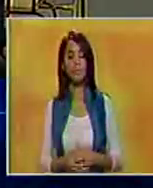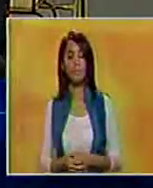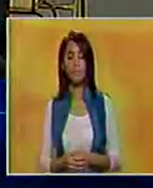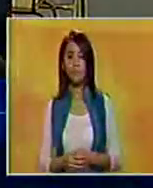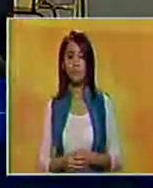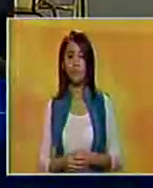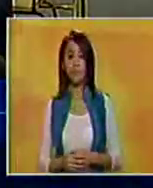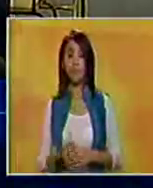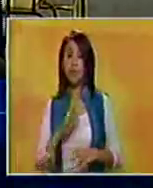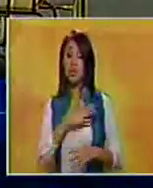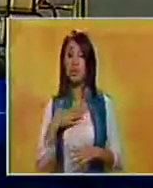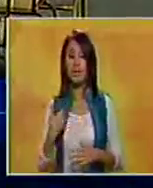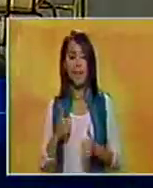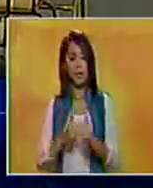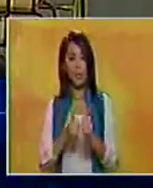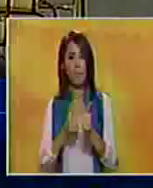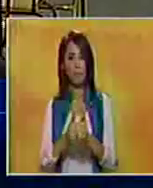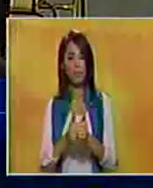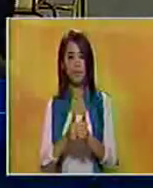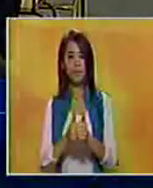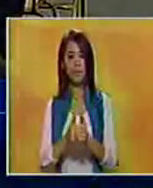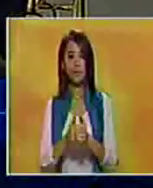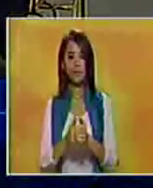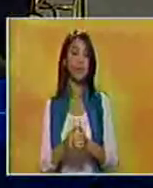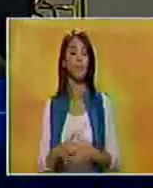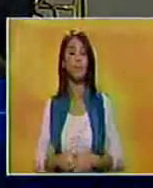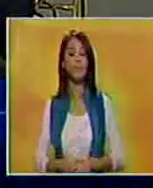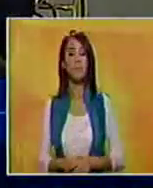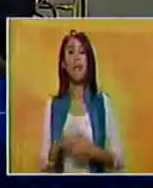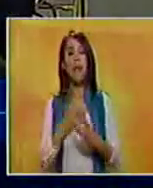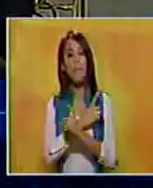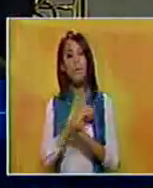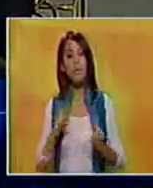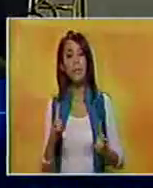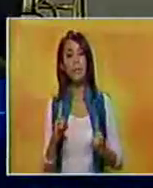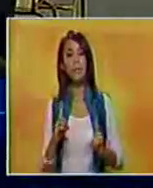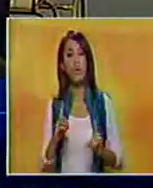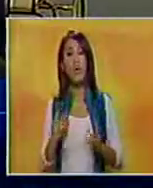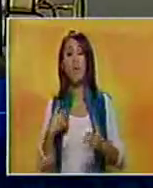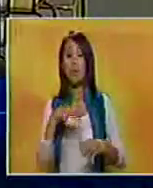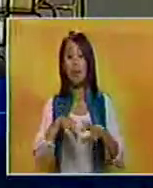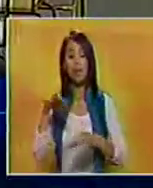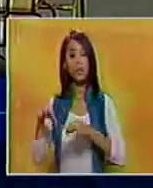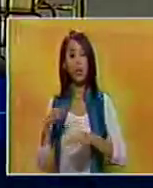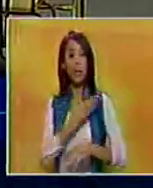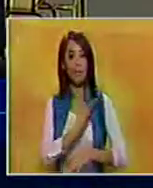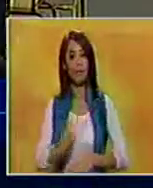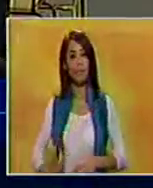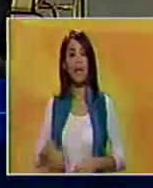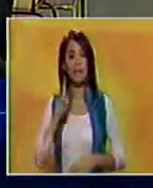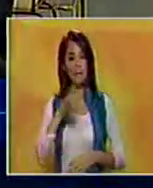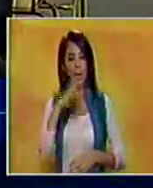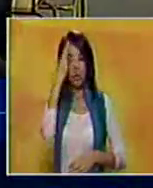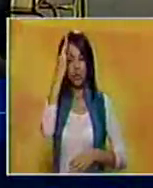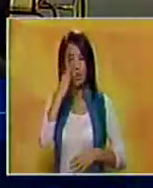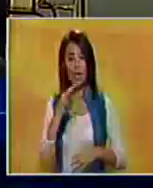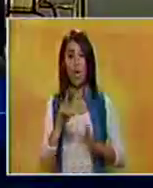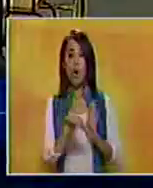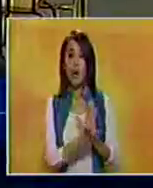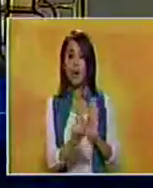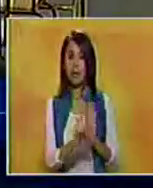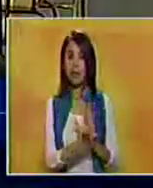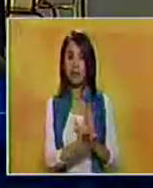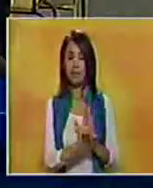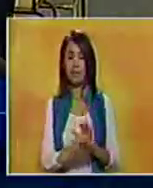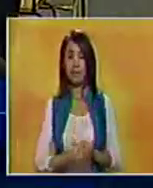quieran estar y acompañar el acto democrático de la elección presidencial y de la elección de consejos legislativos y